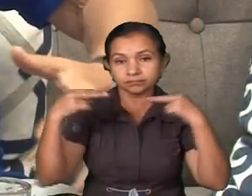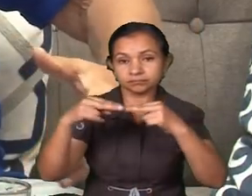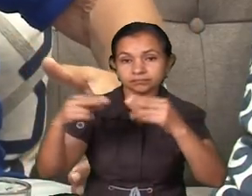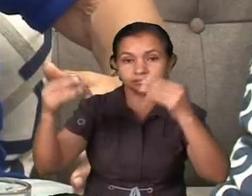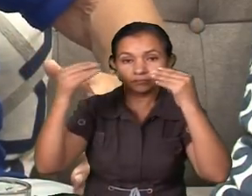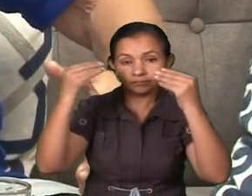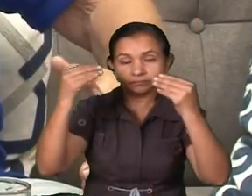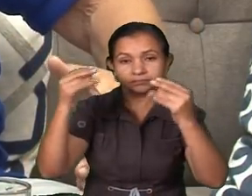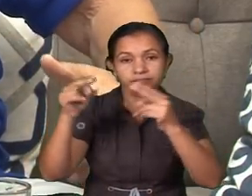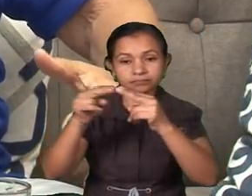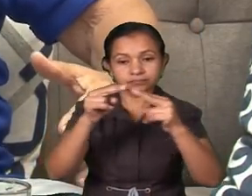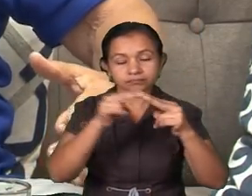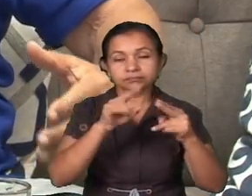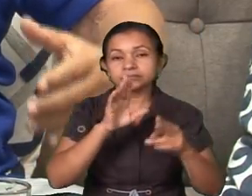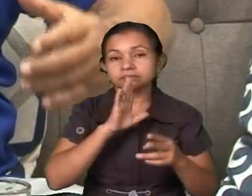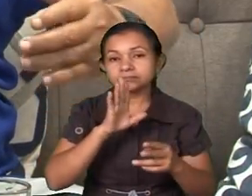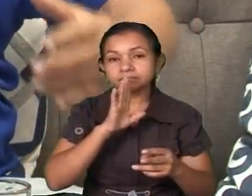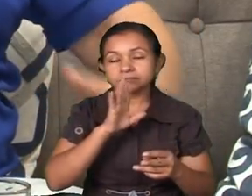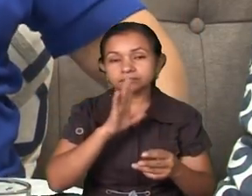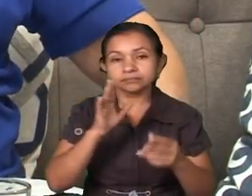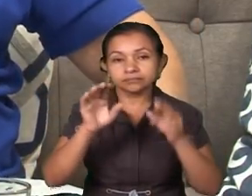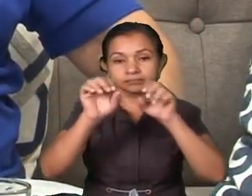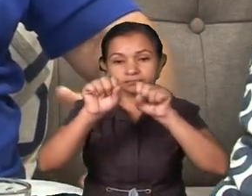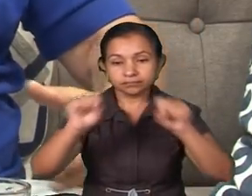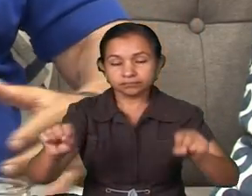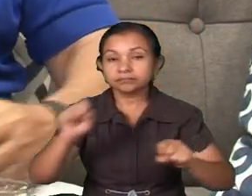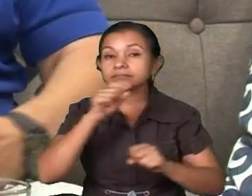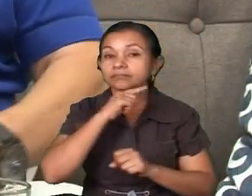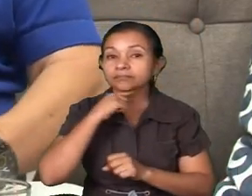con ellos, y que platiqué con ellos. Santos.